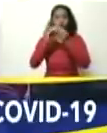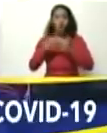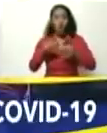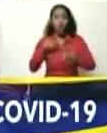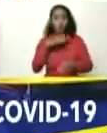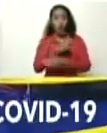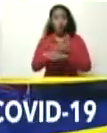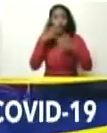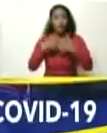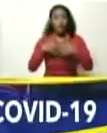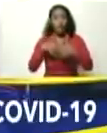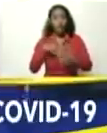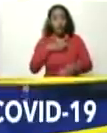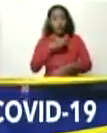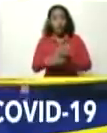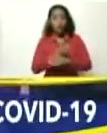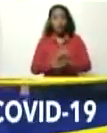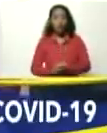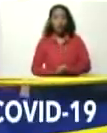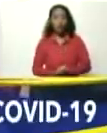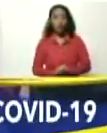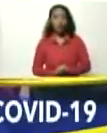ido a la fábrica, el Teragrip.